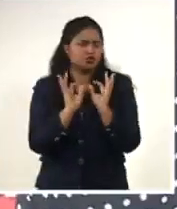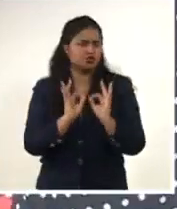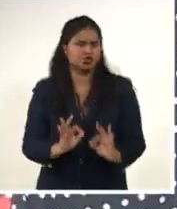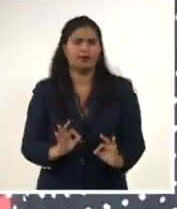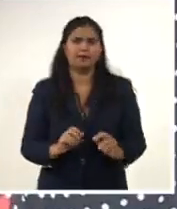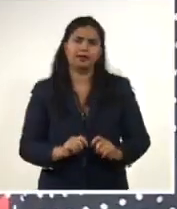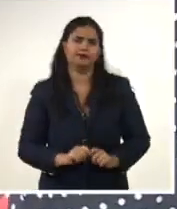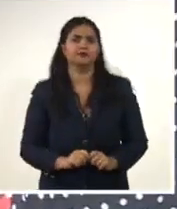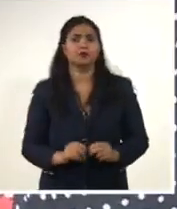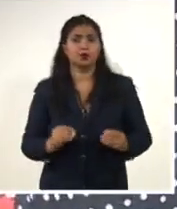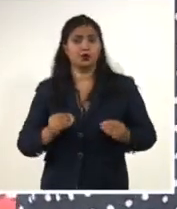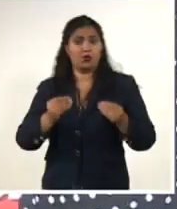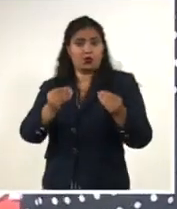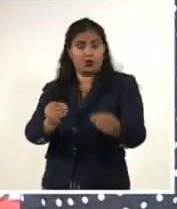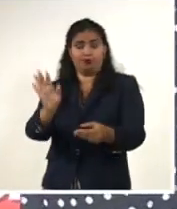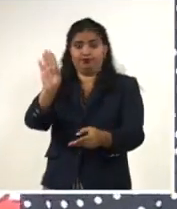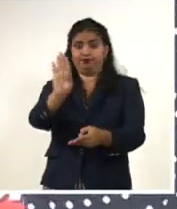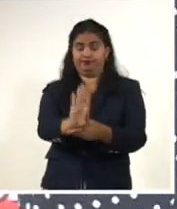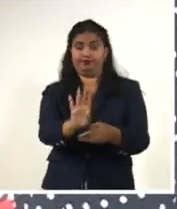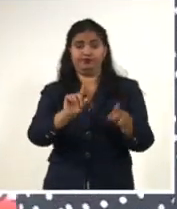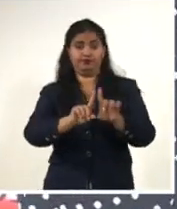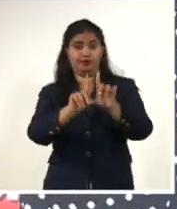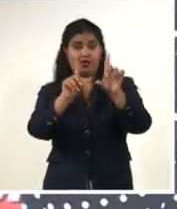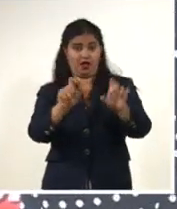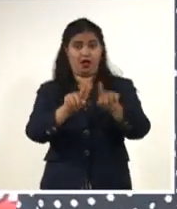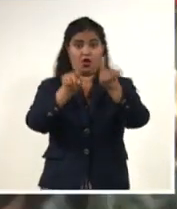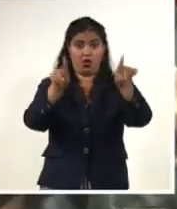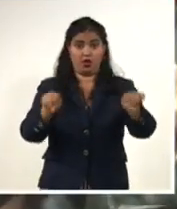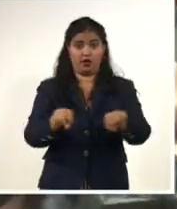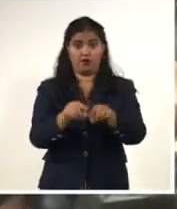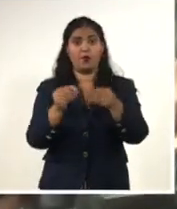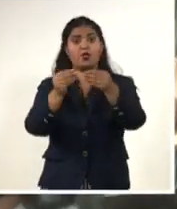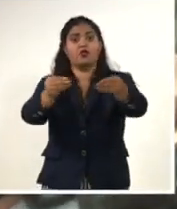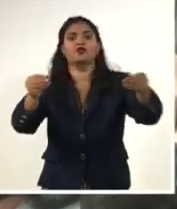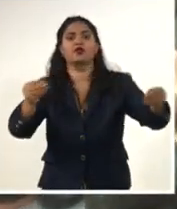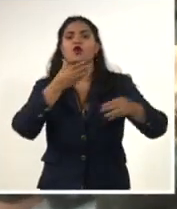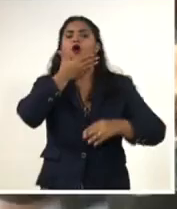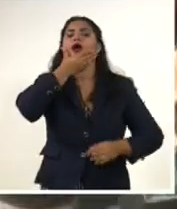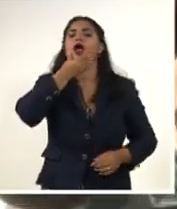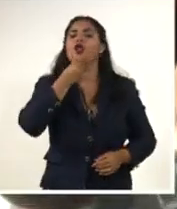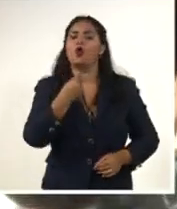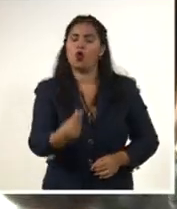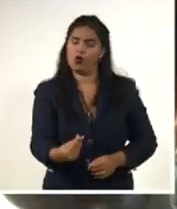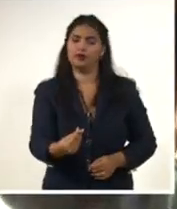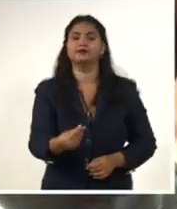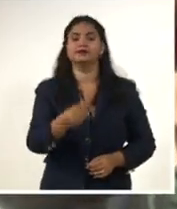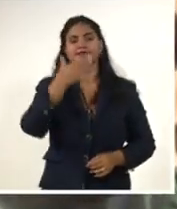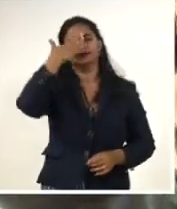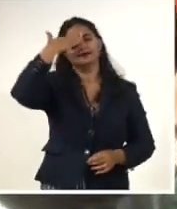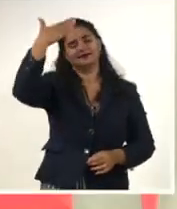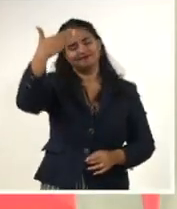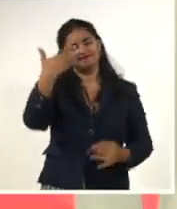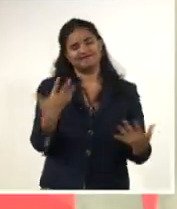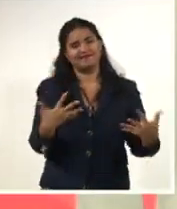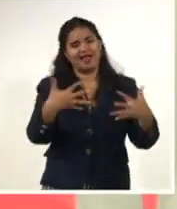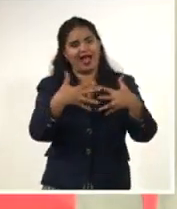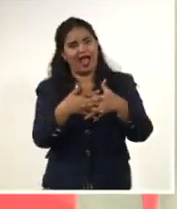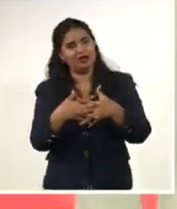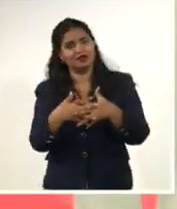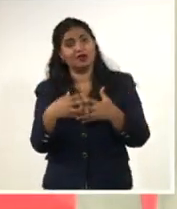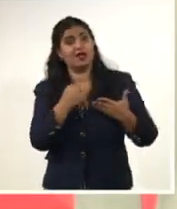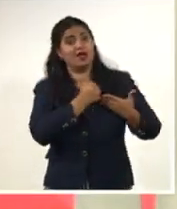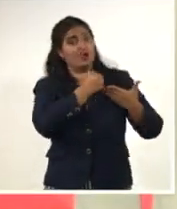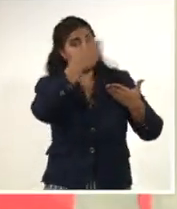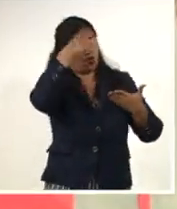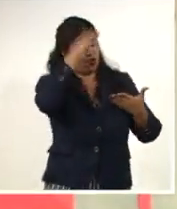nombre del Partido Chavista dedicado especialmente a la juventud cubana y el agradecimiento por tantos años de colaboración